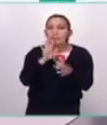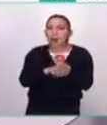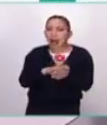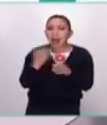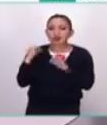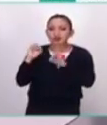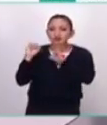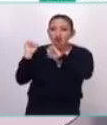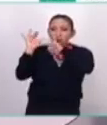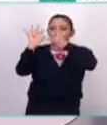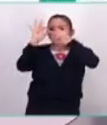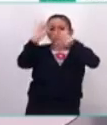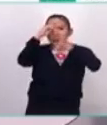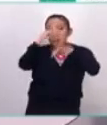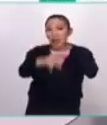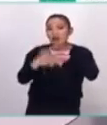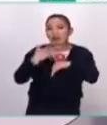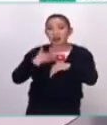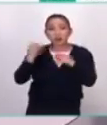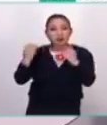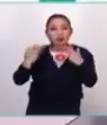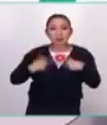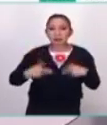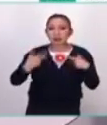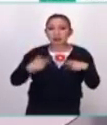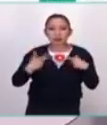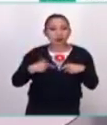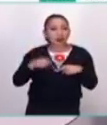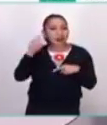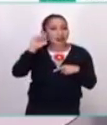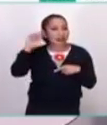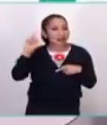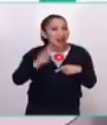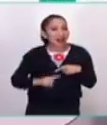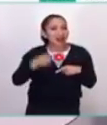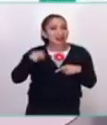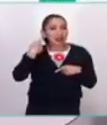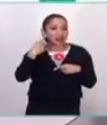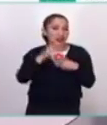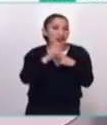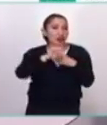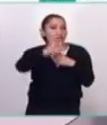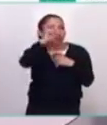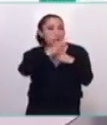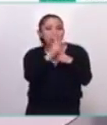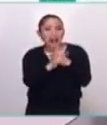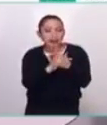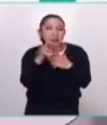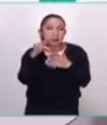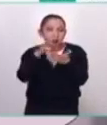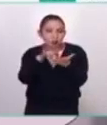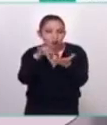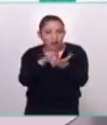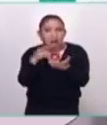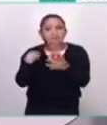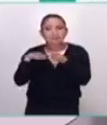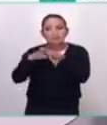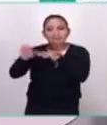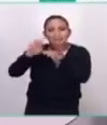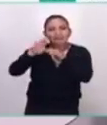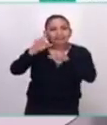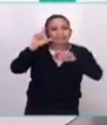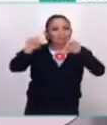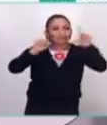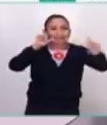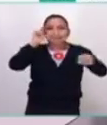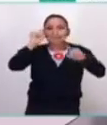mayor migración de México, tenemos muchos ciudadanos de Zacatecas fuera del país, y para apoyar que esta migración pues